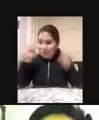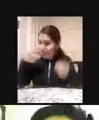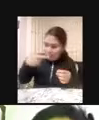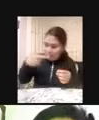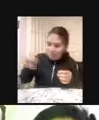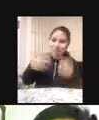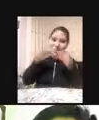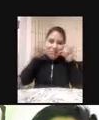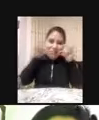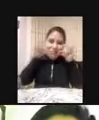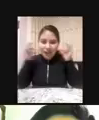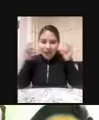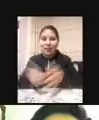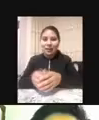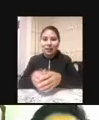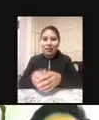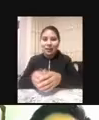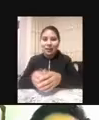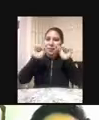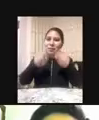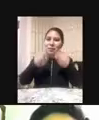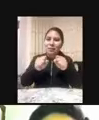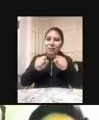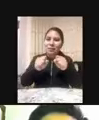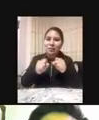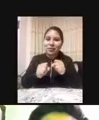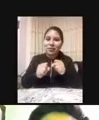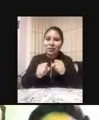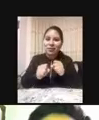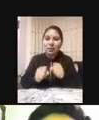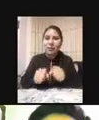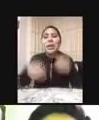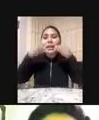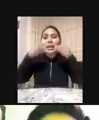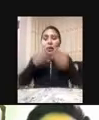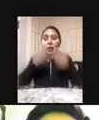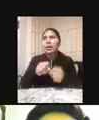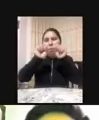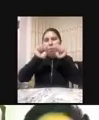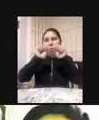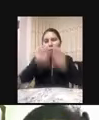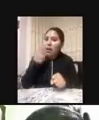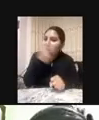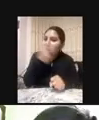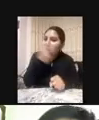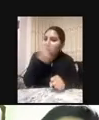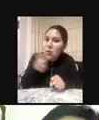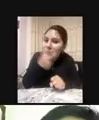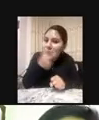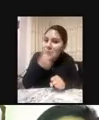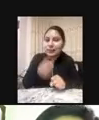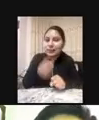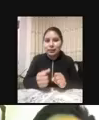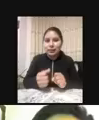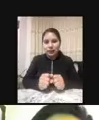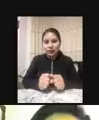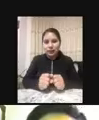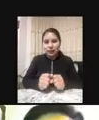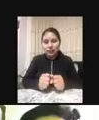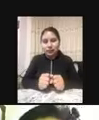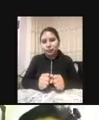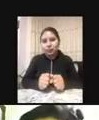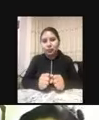luego yo le puedo agarrar la carita y decir, mírame, ga, y que él abra la boca. Y todo, oh, su boquita. Entonces, en algún momento el niño